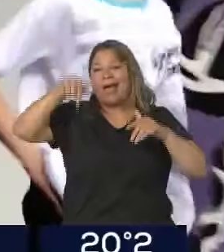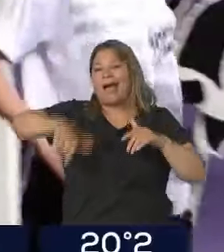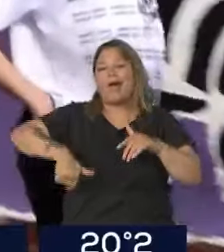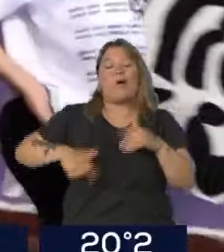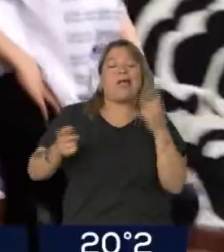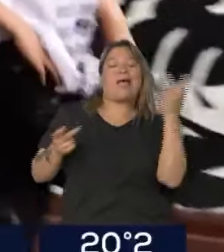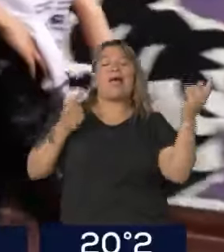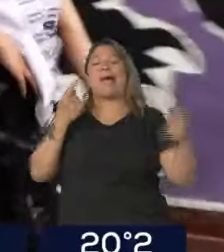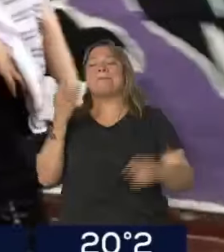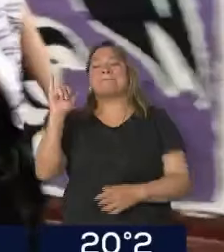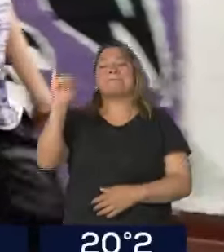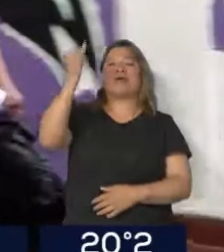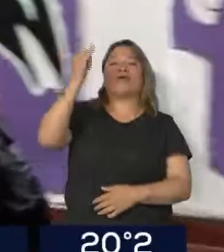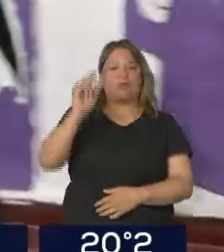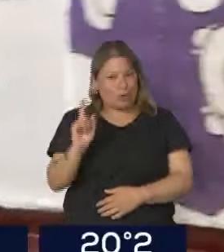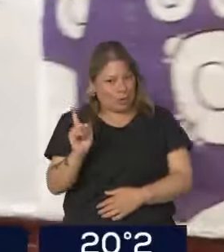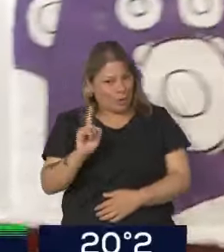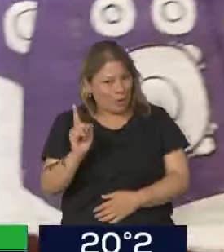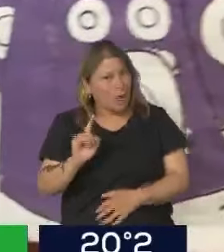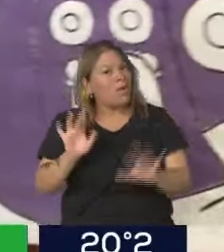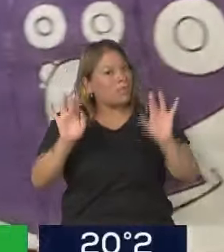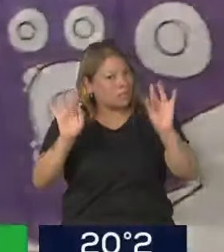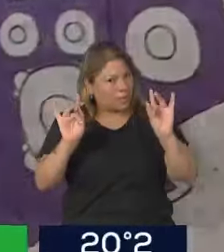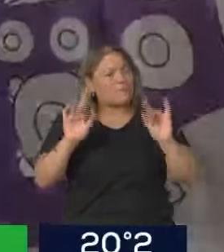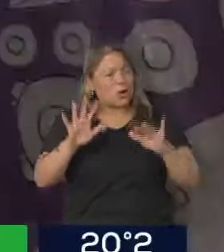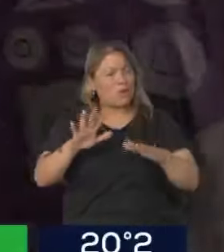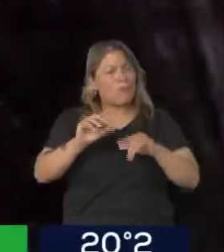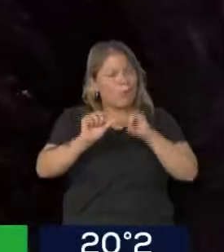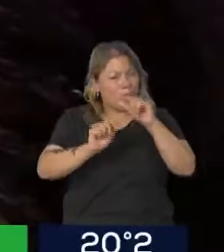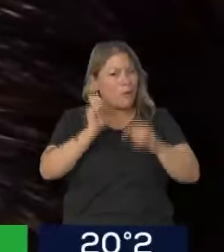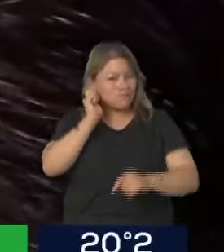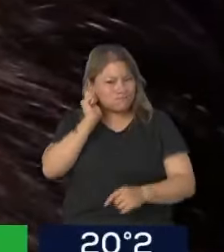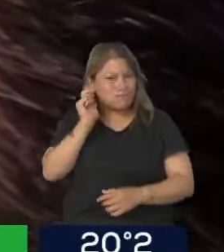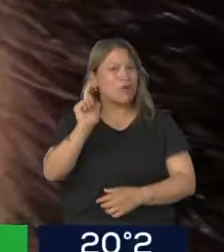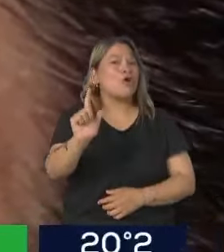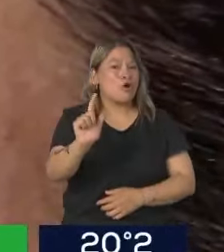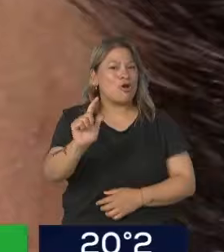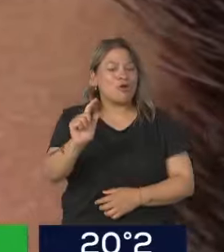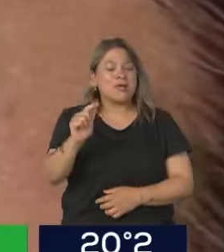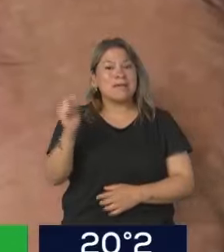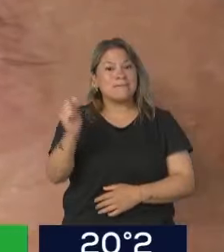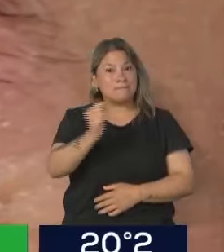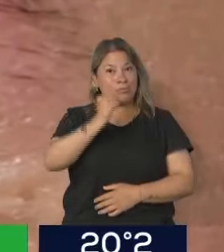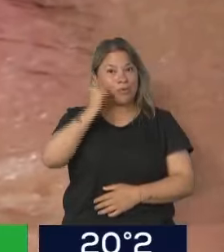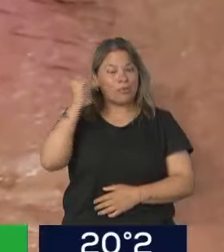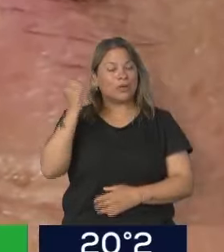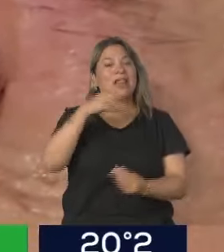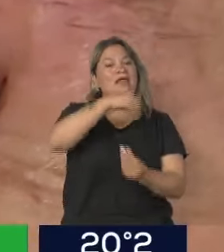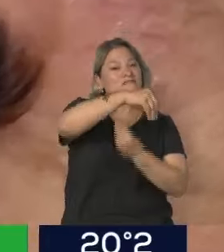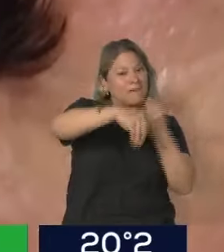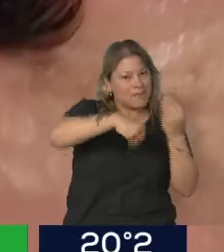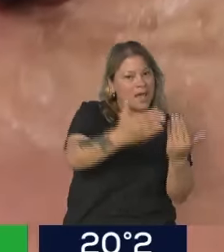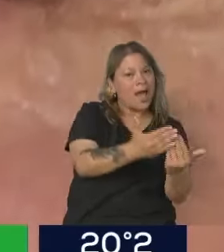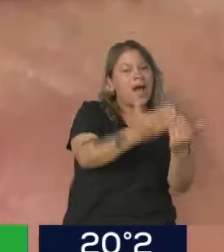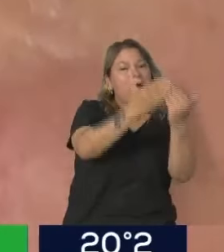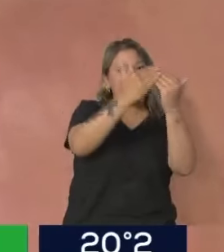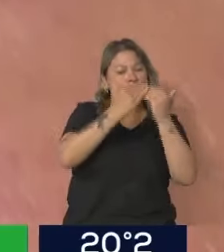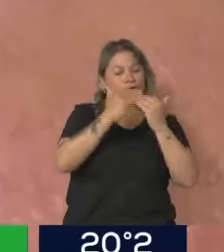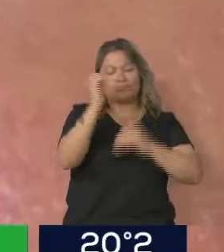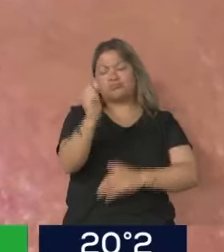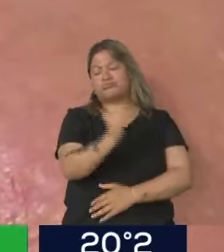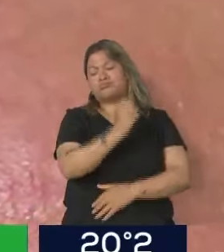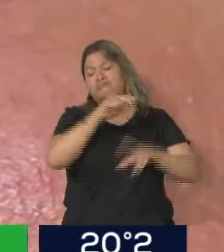Madonna. No, cuesta muchísimo, pero se logra. Y es muy importante el entorno familiar. El entorno